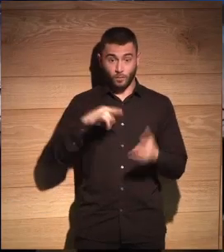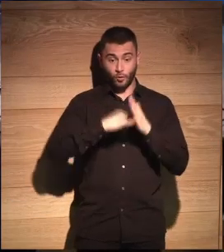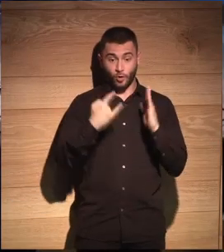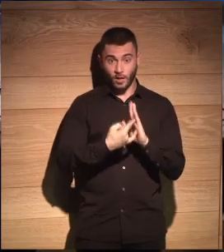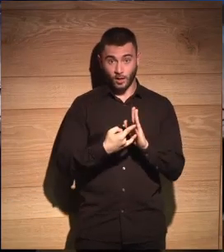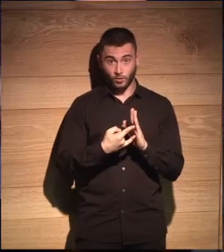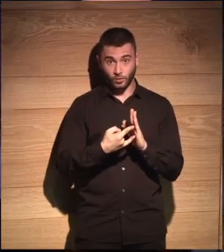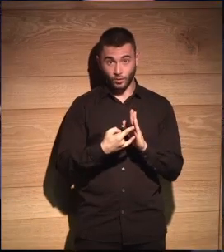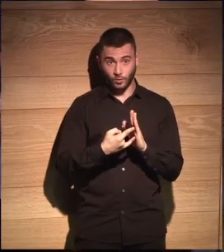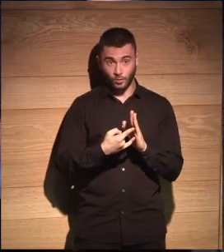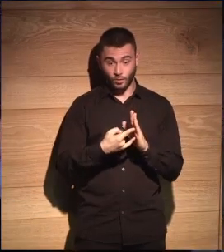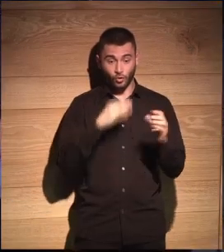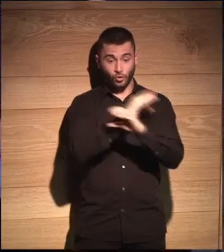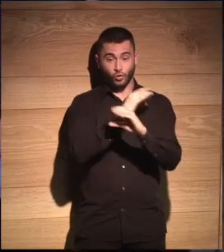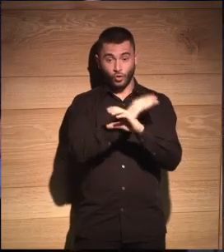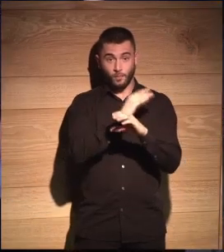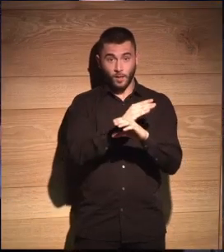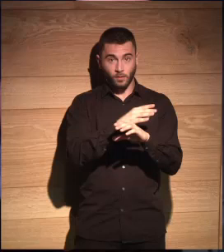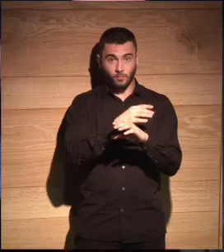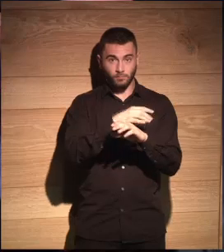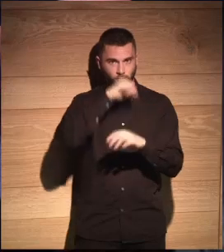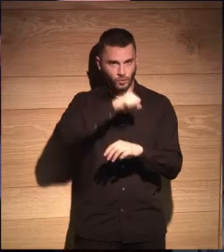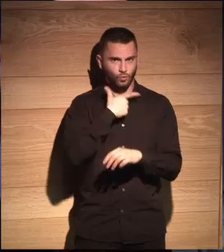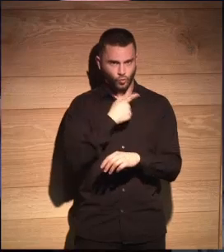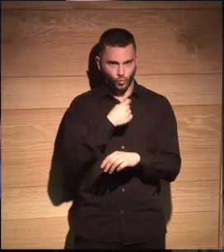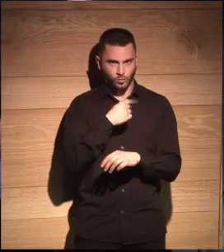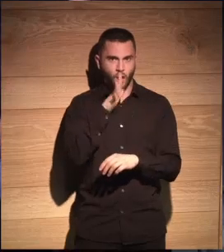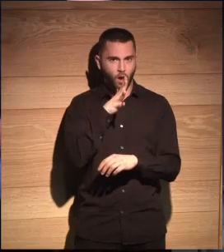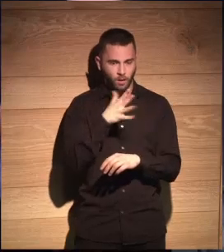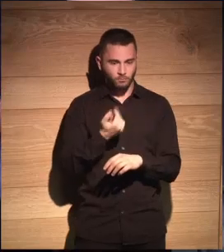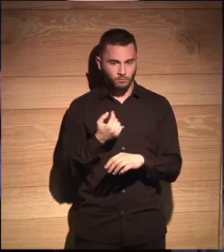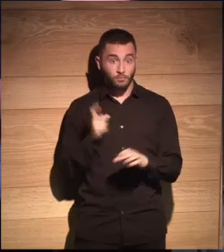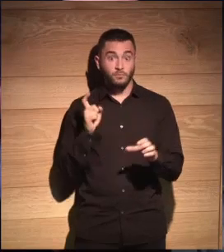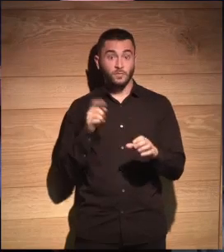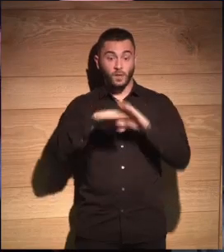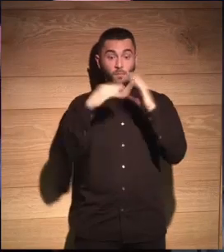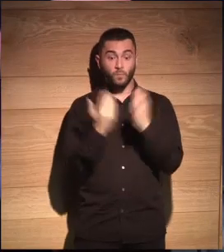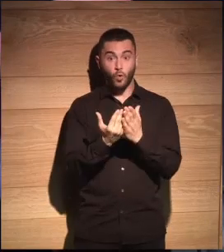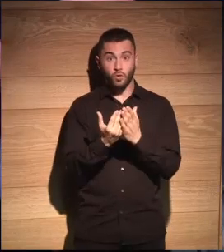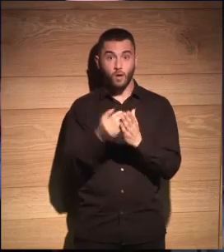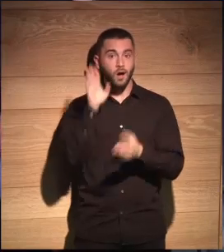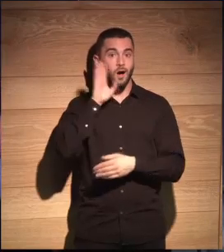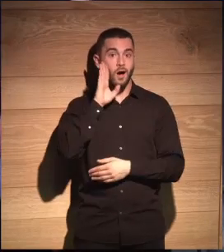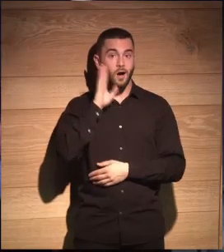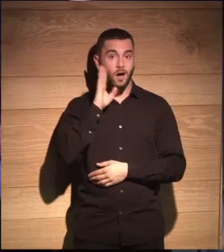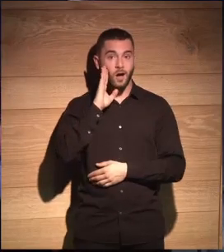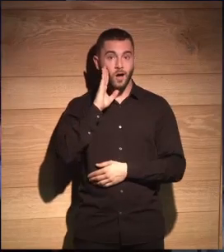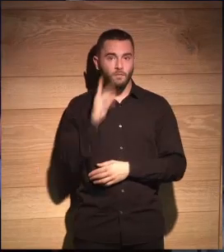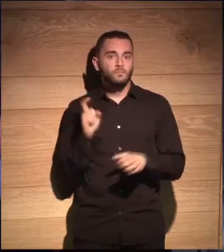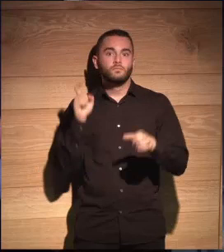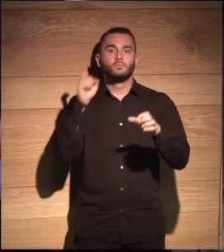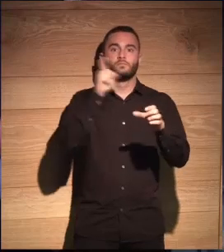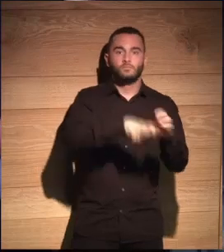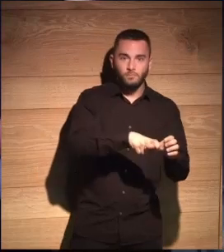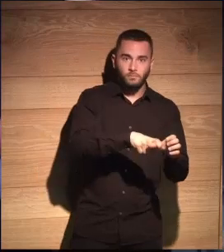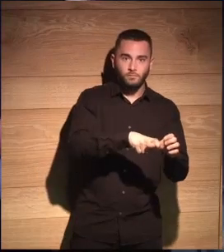proyecto en un cómic en el que admiras y poder ser parte de ese universo, aunque estés ajeno al formato en el que